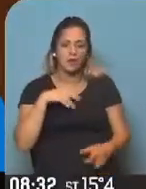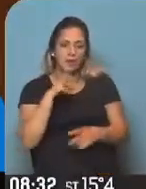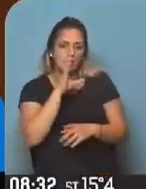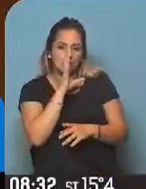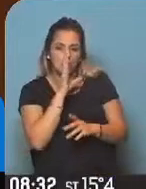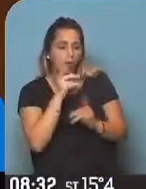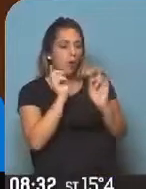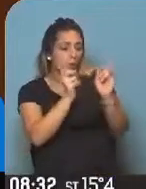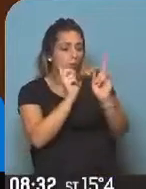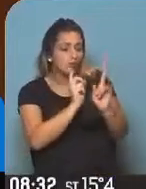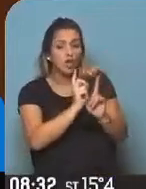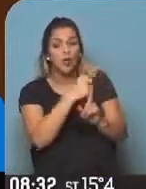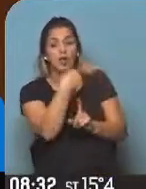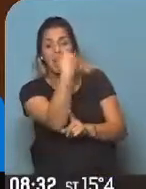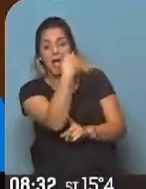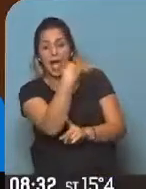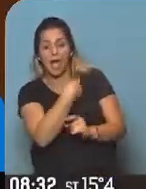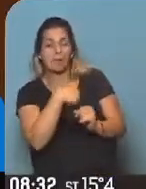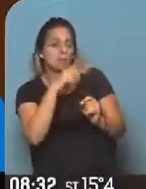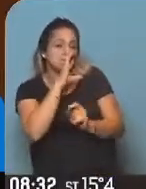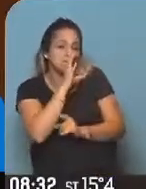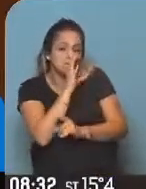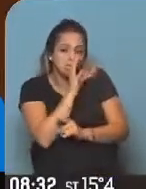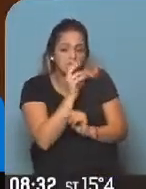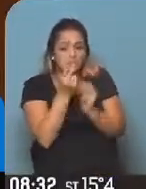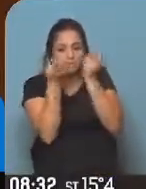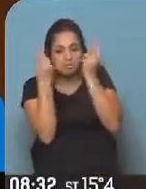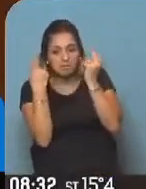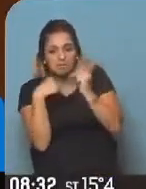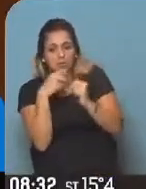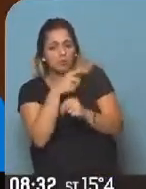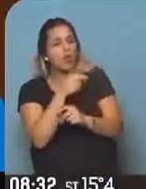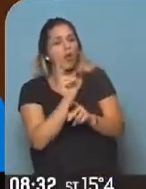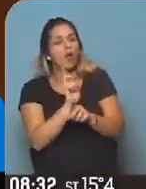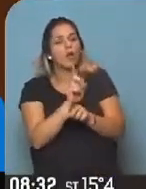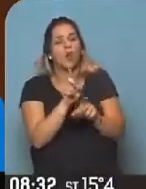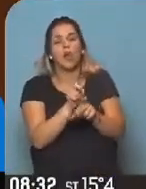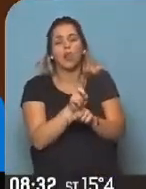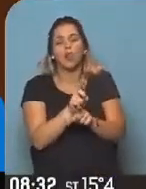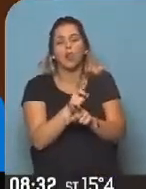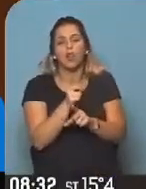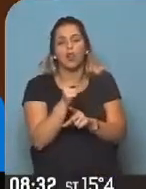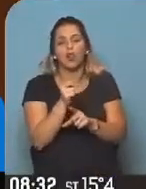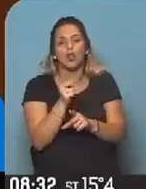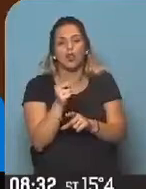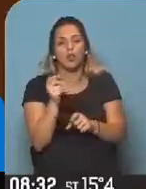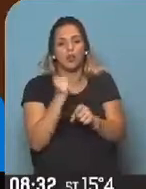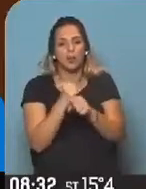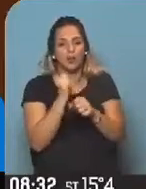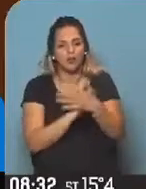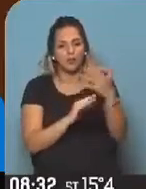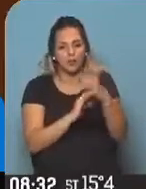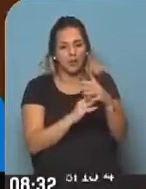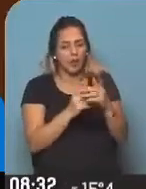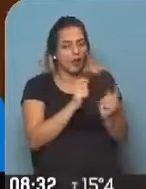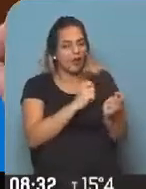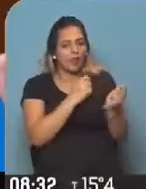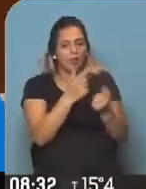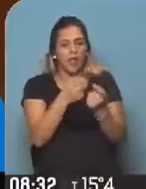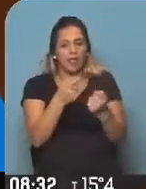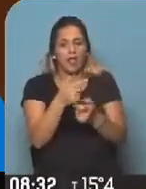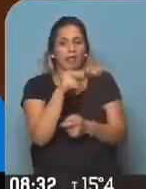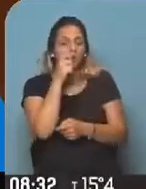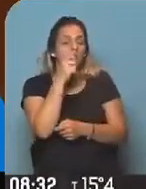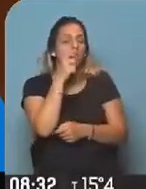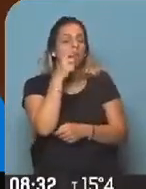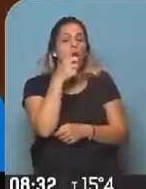profesores los profesores eran tiranos que además eran como cargos que se iban heredando de padres a hijos pérdida del padre